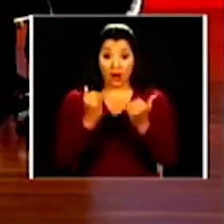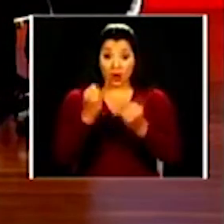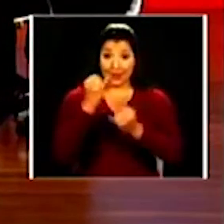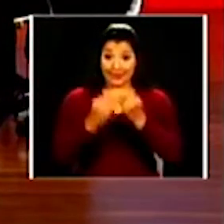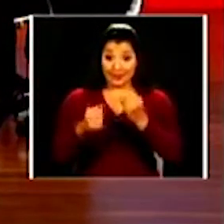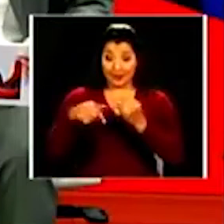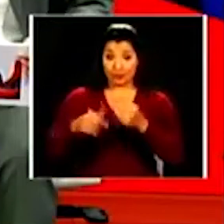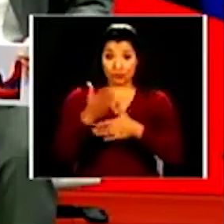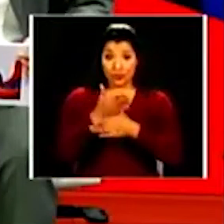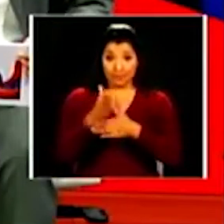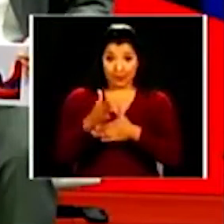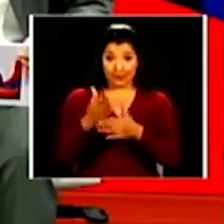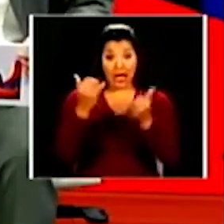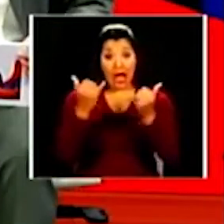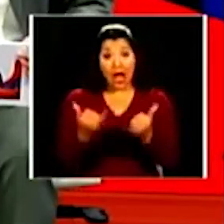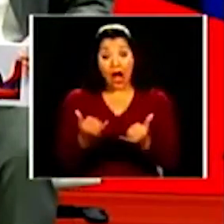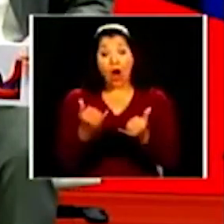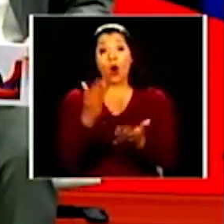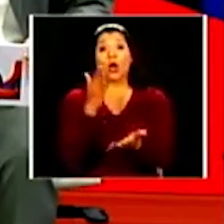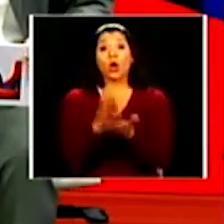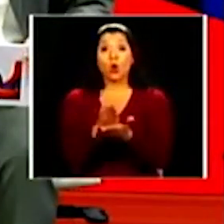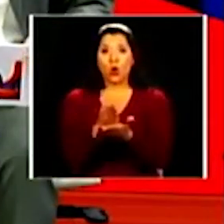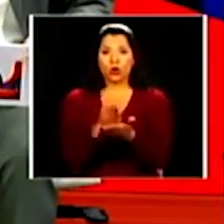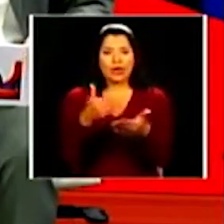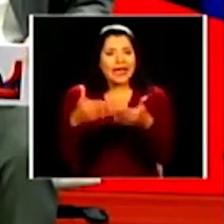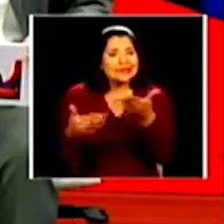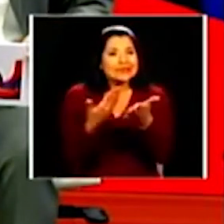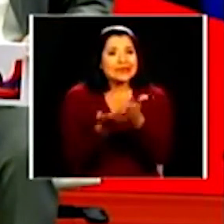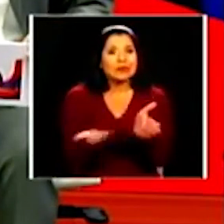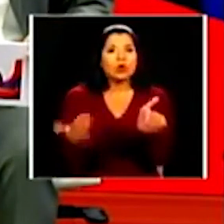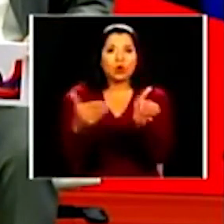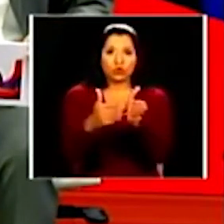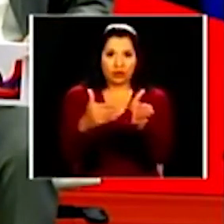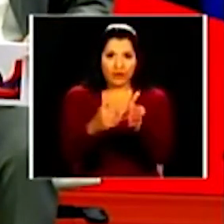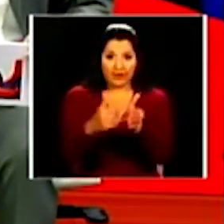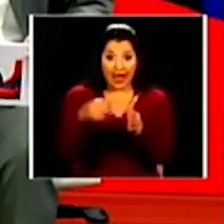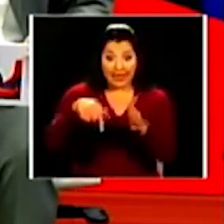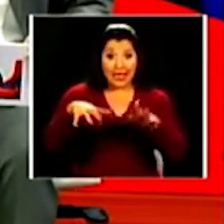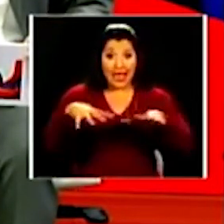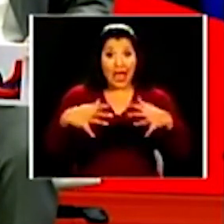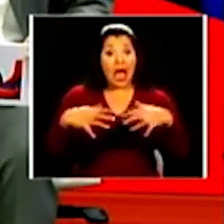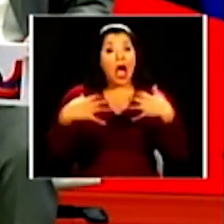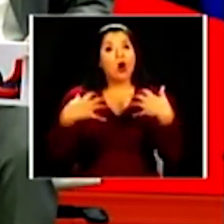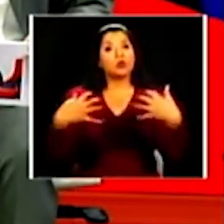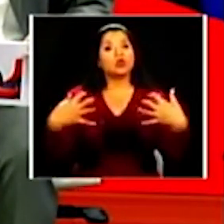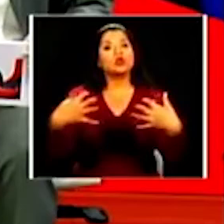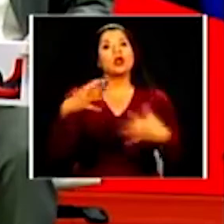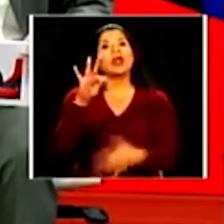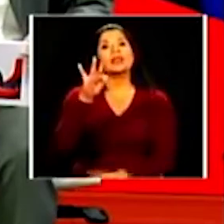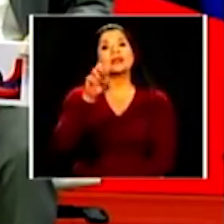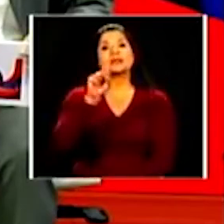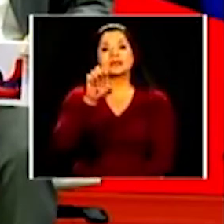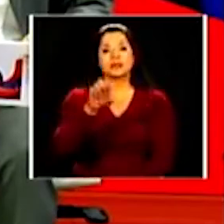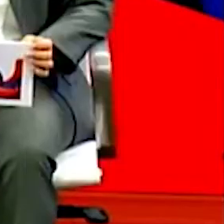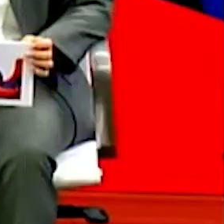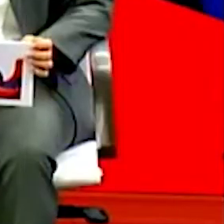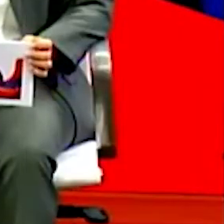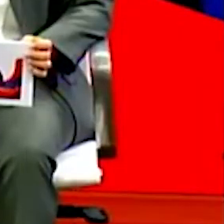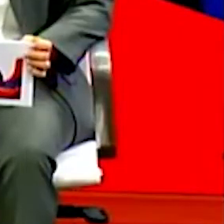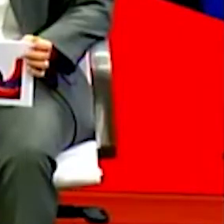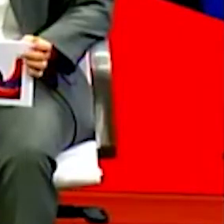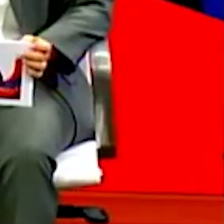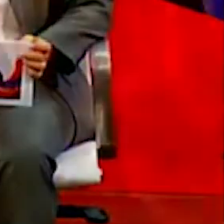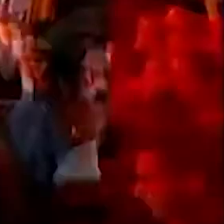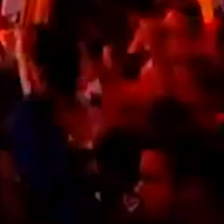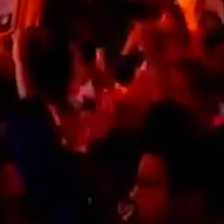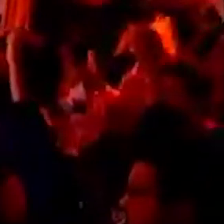bloque. Vamos ahora a un corte. En breves minutos regresaremos a el auditorio del Tribunal Supremo de Elecciones.